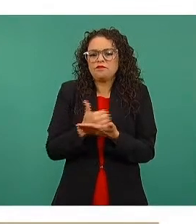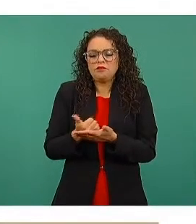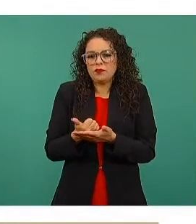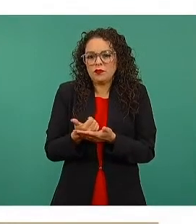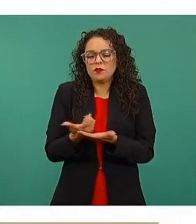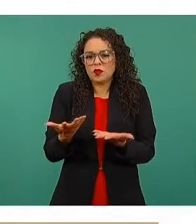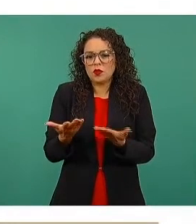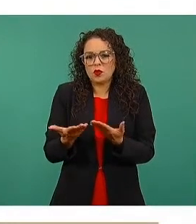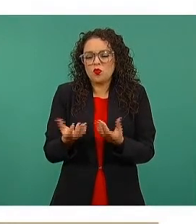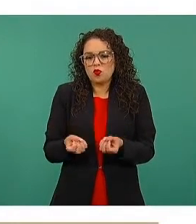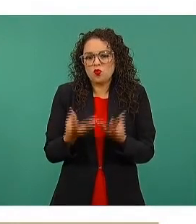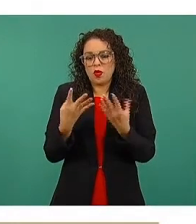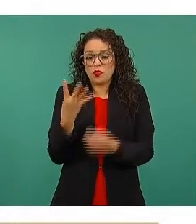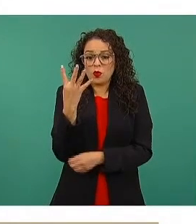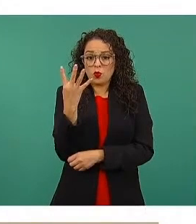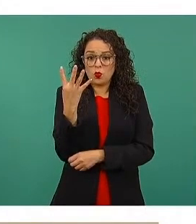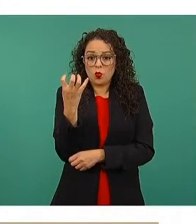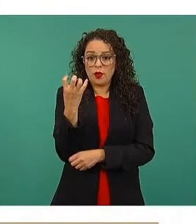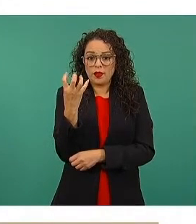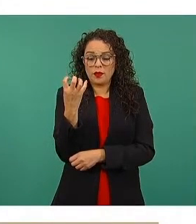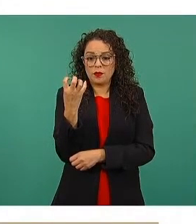un